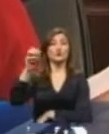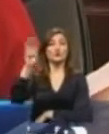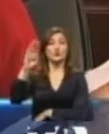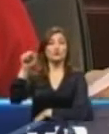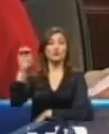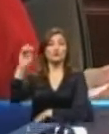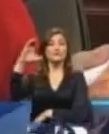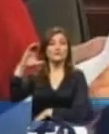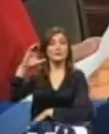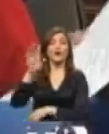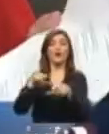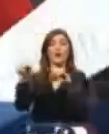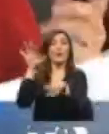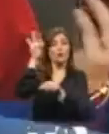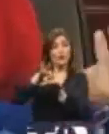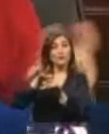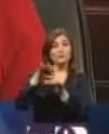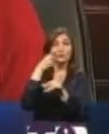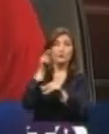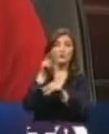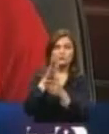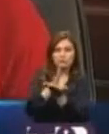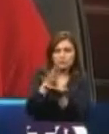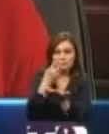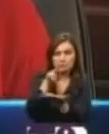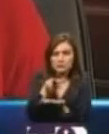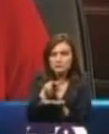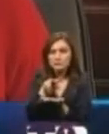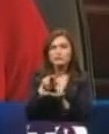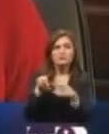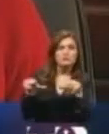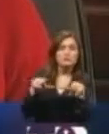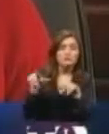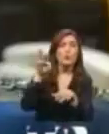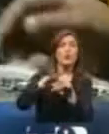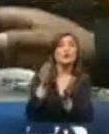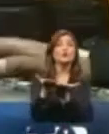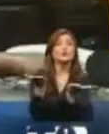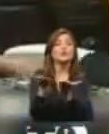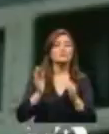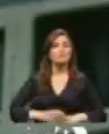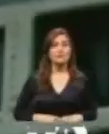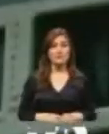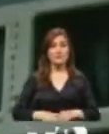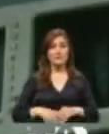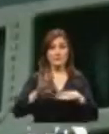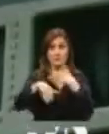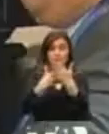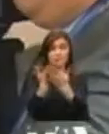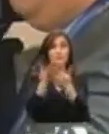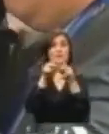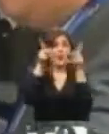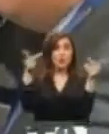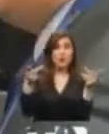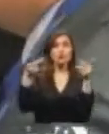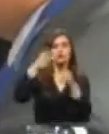www.cne.gob.es, en lugar de votación, pueden todos acceder y conocer en qué lugar les tocará votar. En cuanto a los medios de comunicación que participan